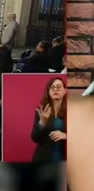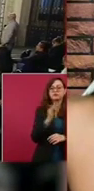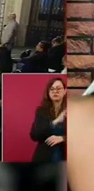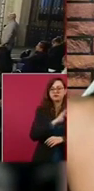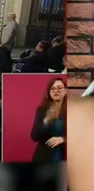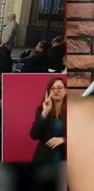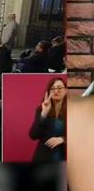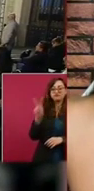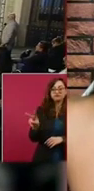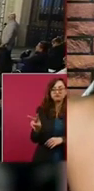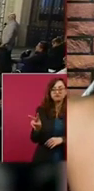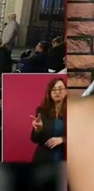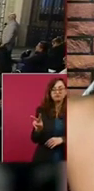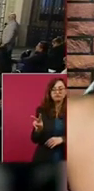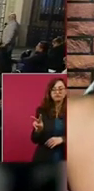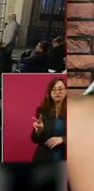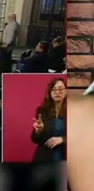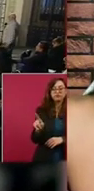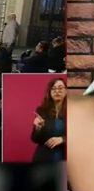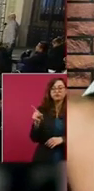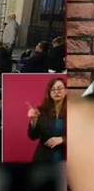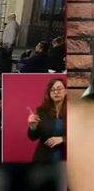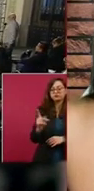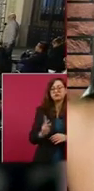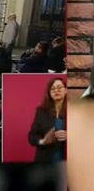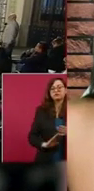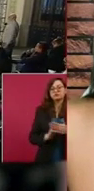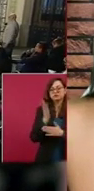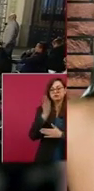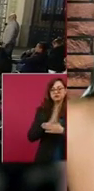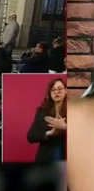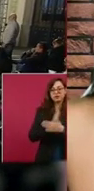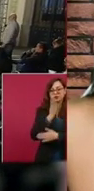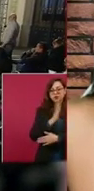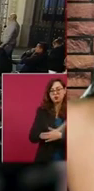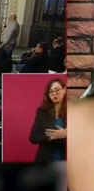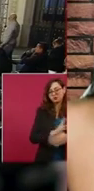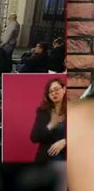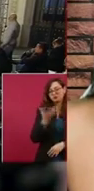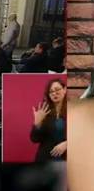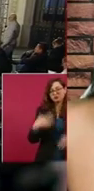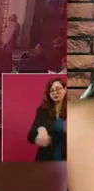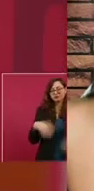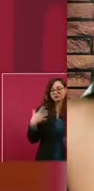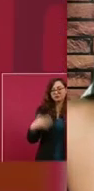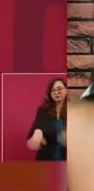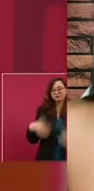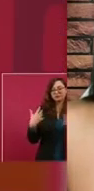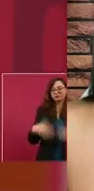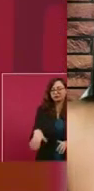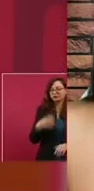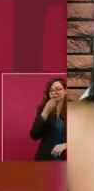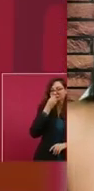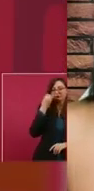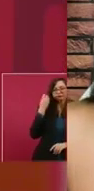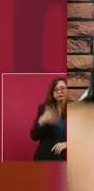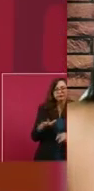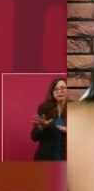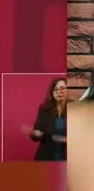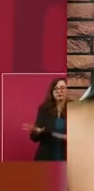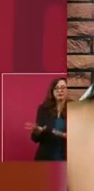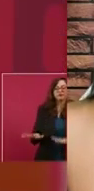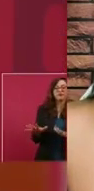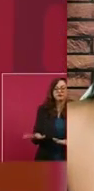sido señalados en la mañanera y que hoy López Obrador dijo que se le seguirá dando continuidad. Luego de saber que el